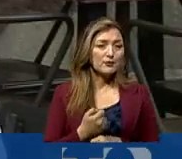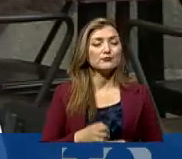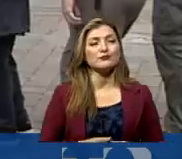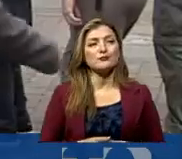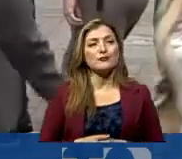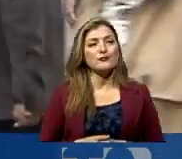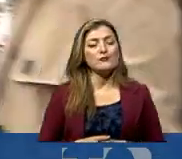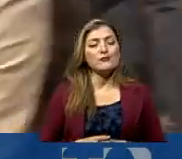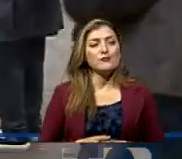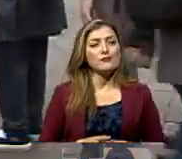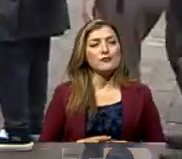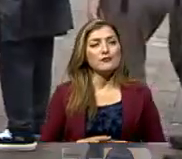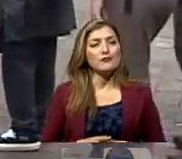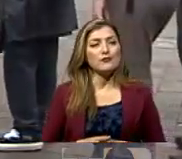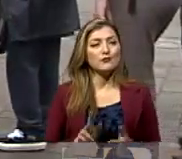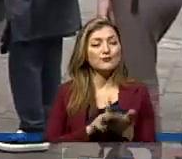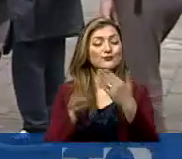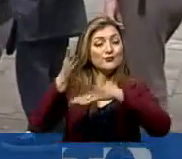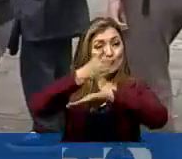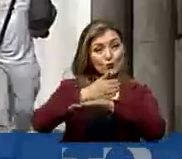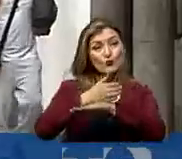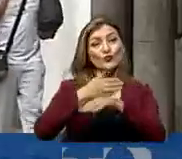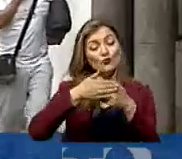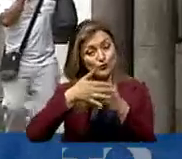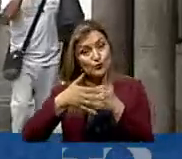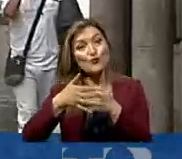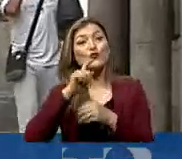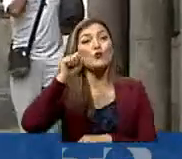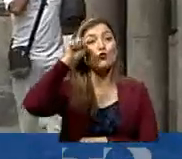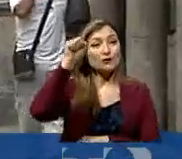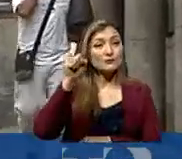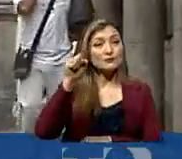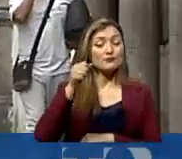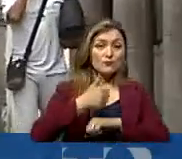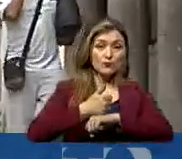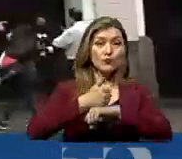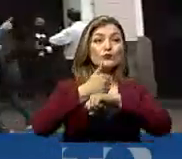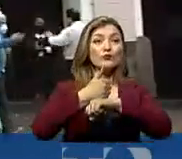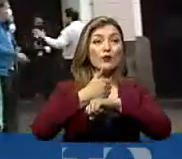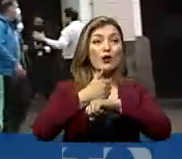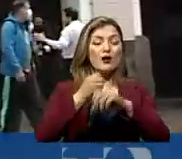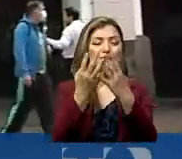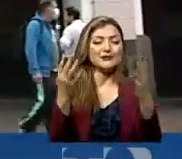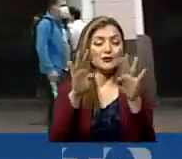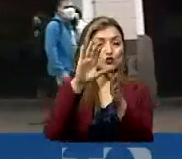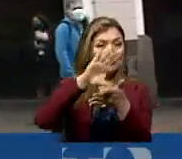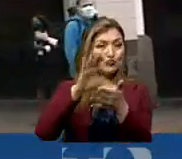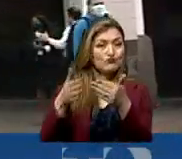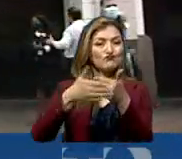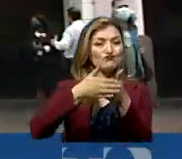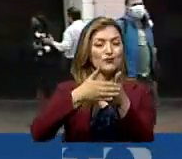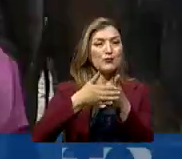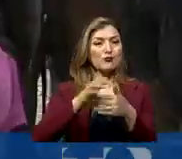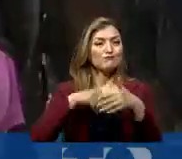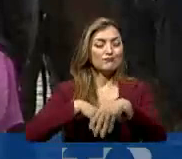activados tradicionalmente antes durante y después de protestas las autoridades bajaban el centro histórico para evitar desmanes